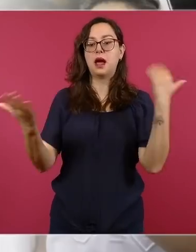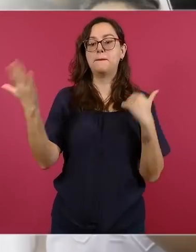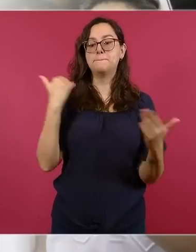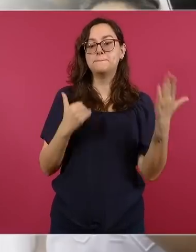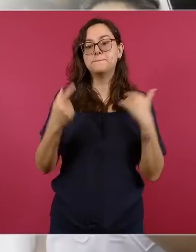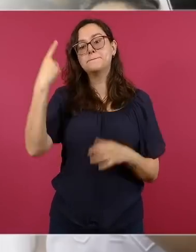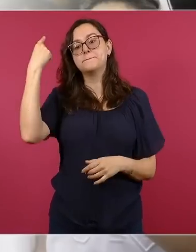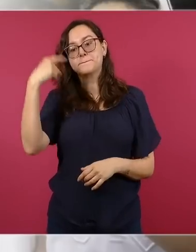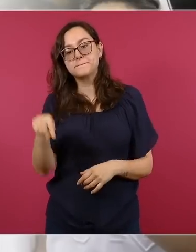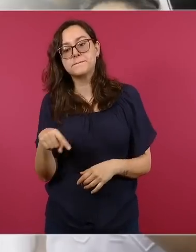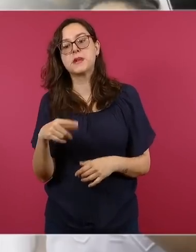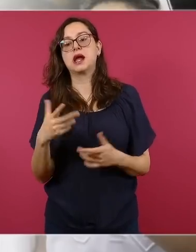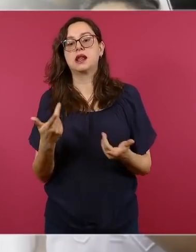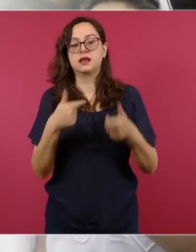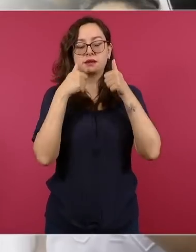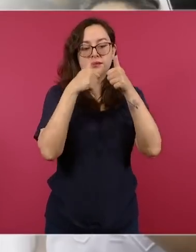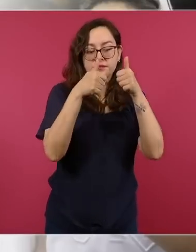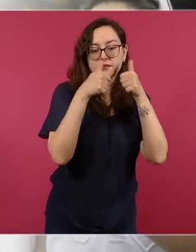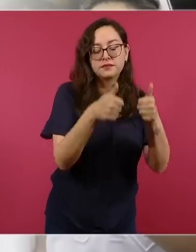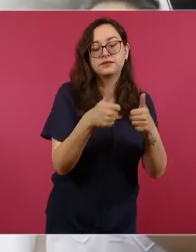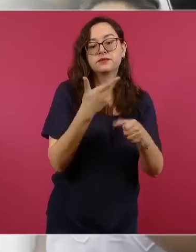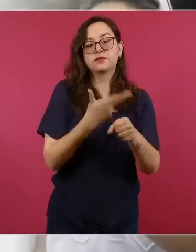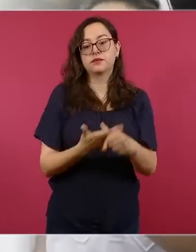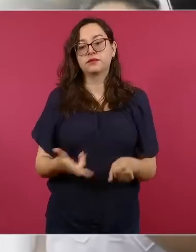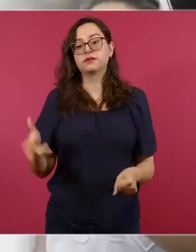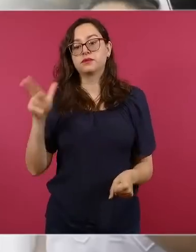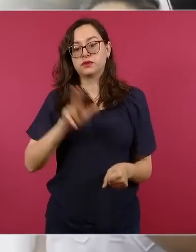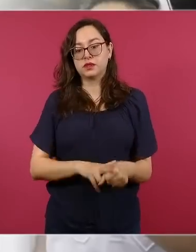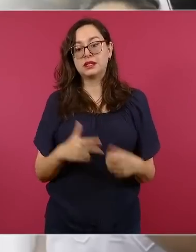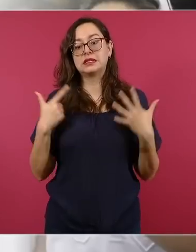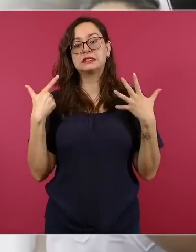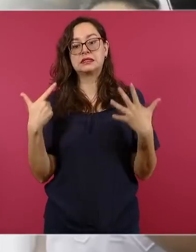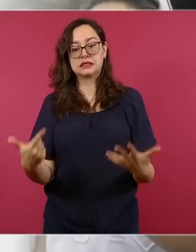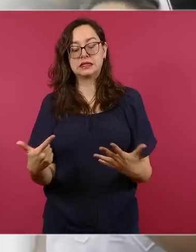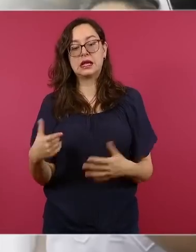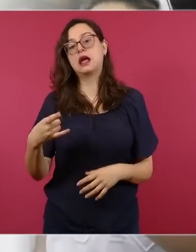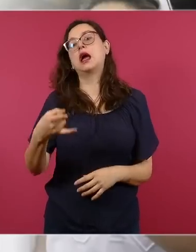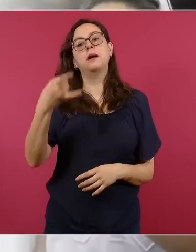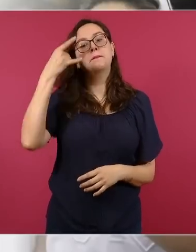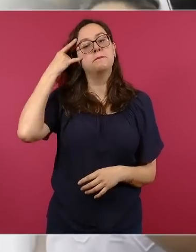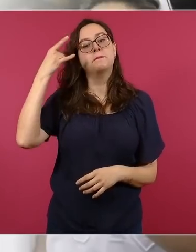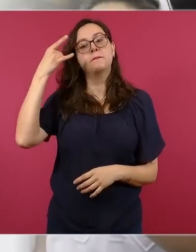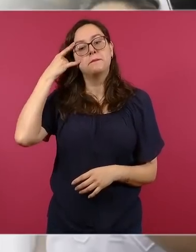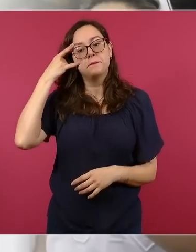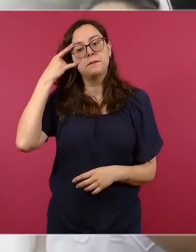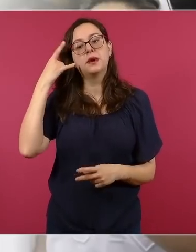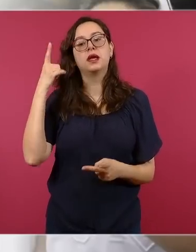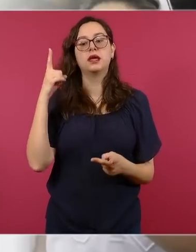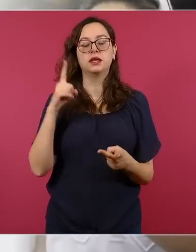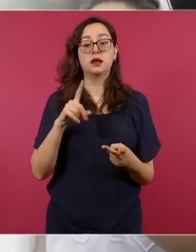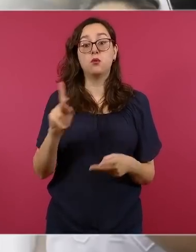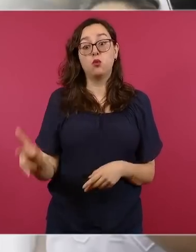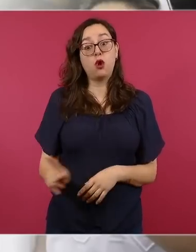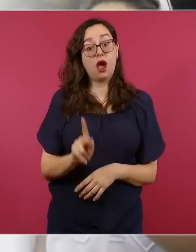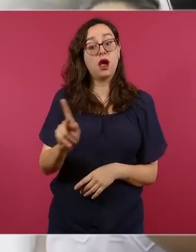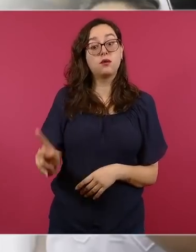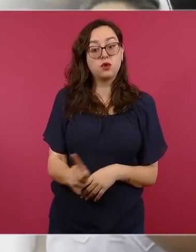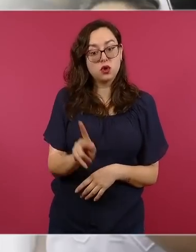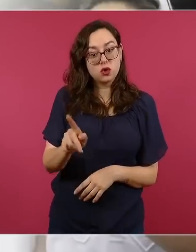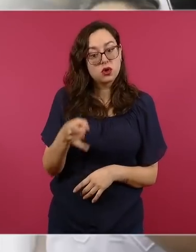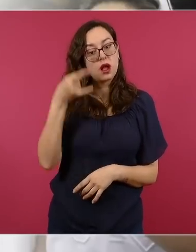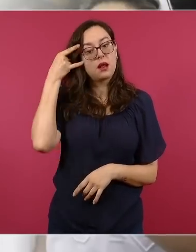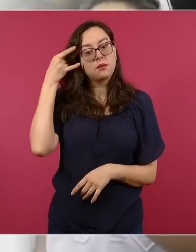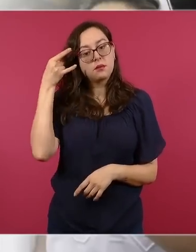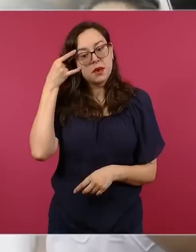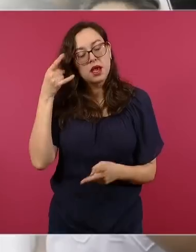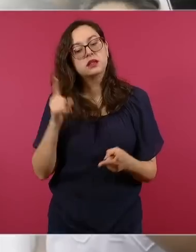especialistas. Son 7 hospitales, los hospitales comunitarios de Espujil, allá en Campeche, en Macapalapa y Quixmitlán